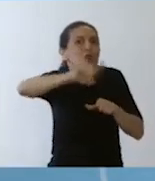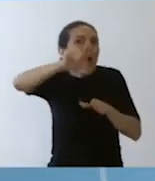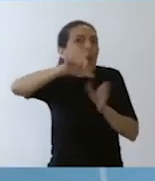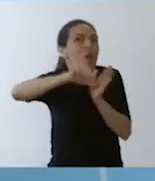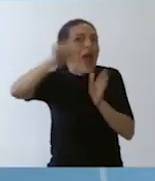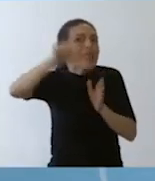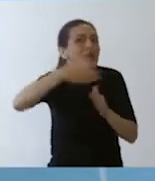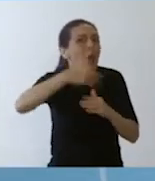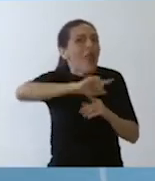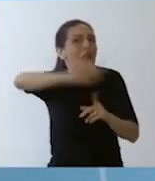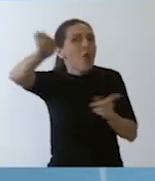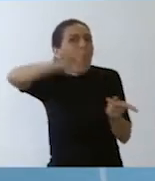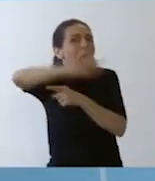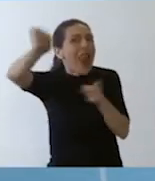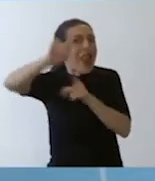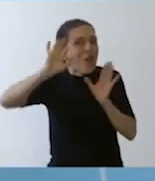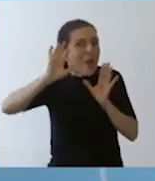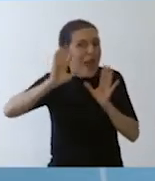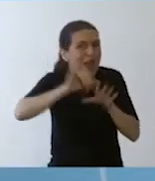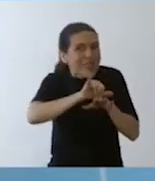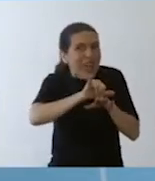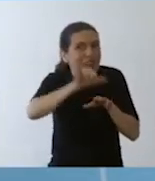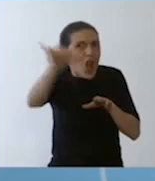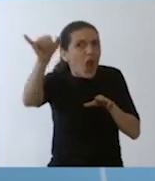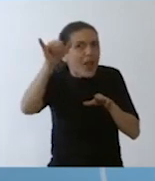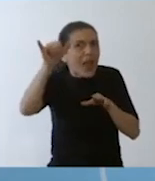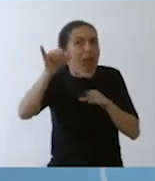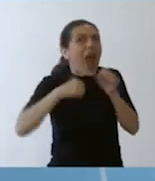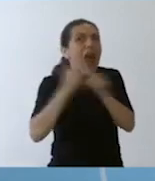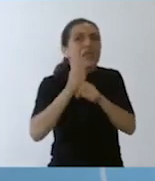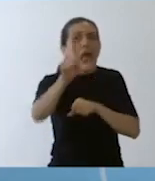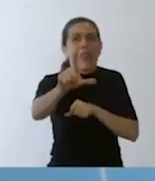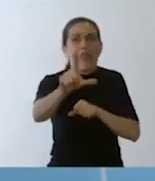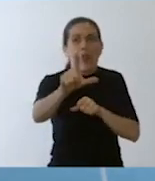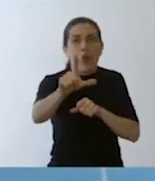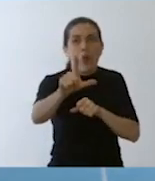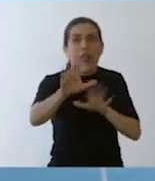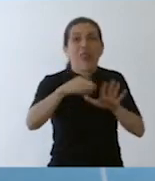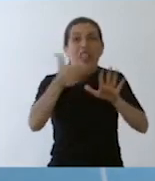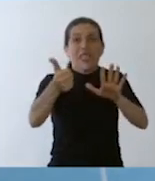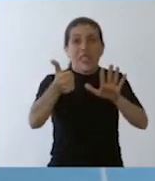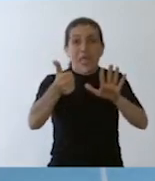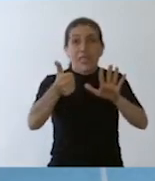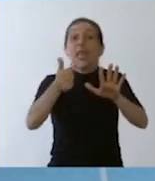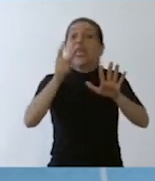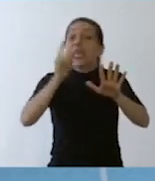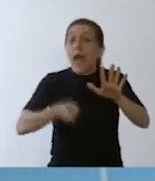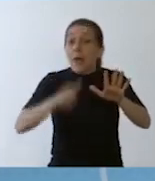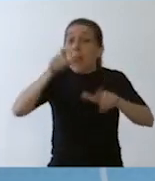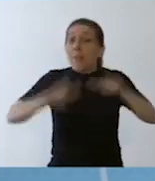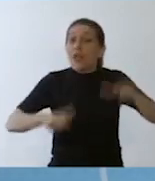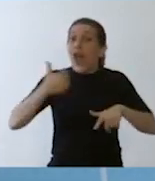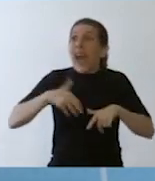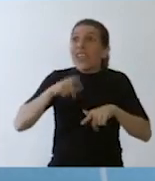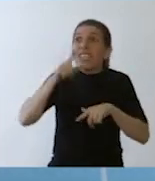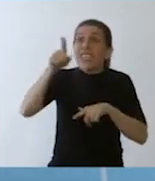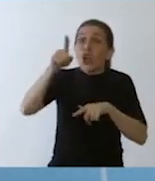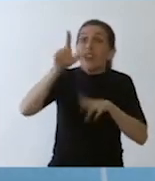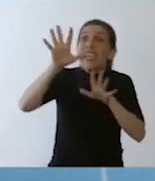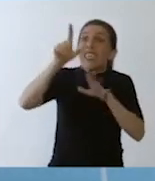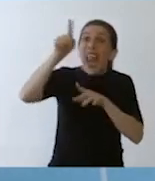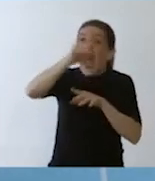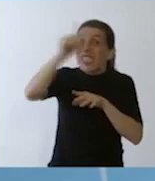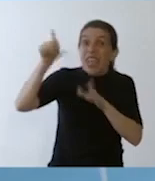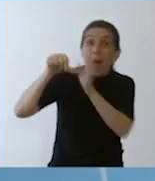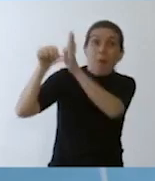pueden volver por las aerolíneas de sus países hasta el día lunes 16 y los argentinos que se encuentran en el exterior pueden volver en